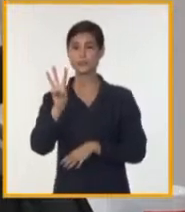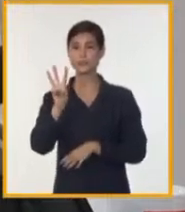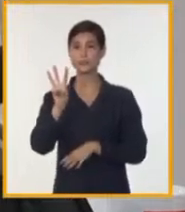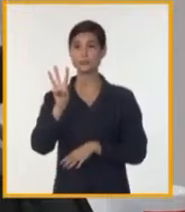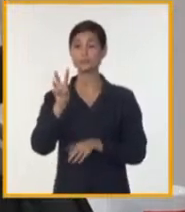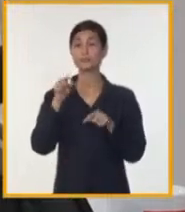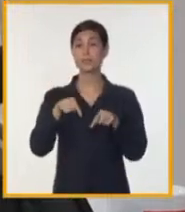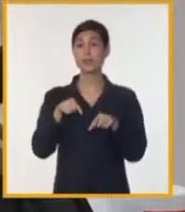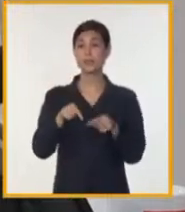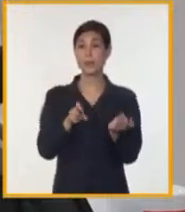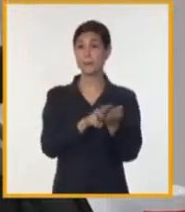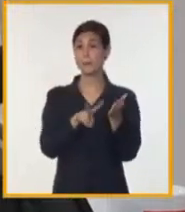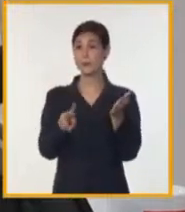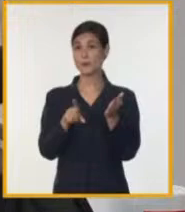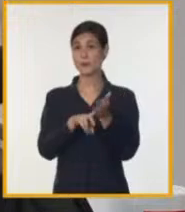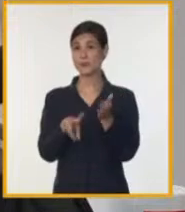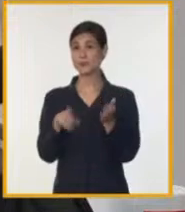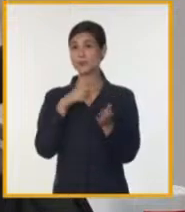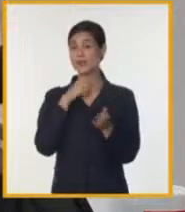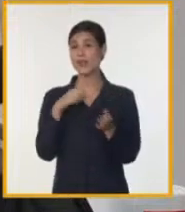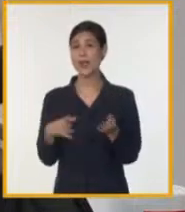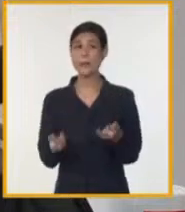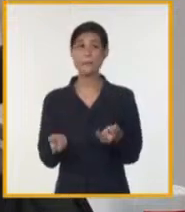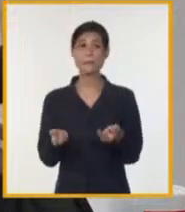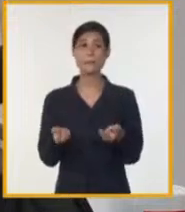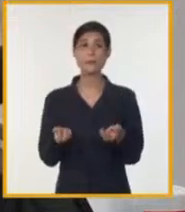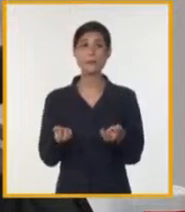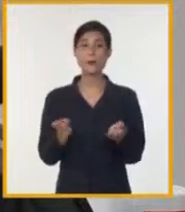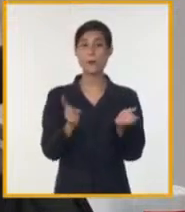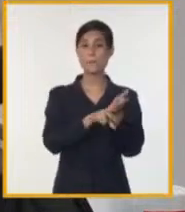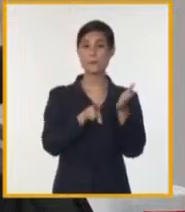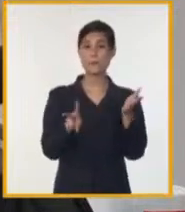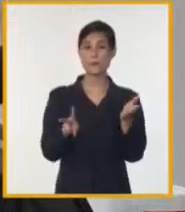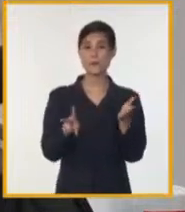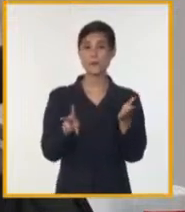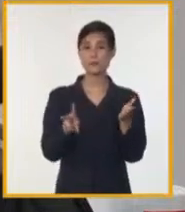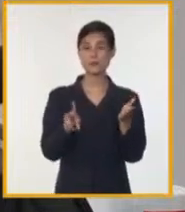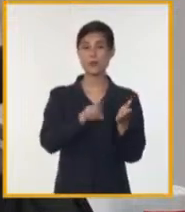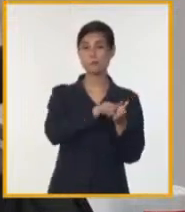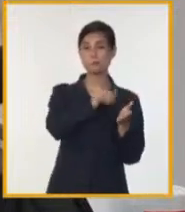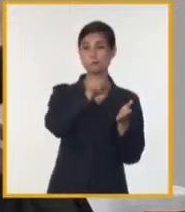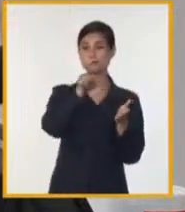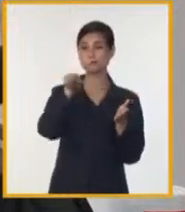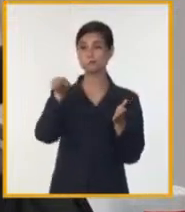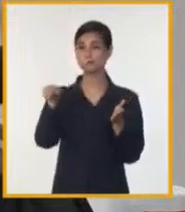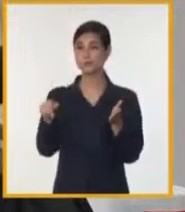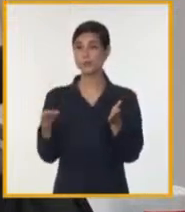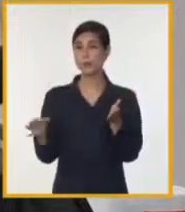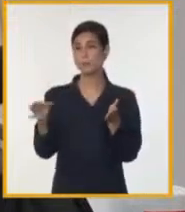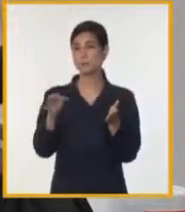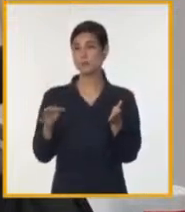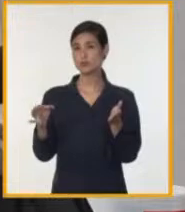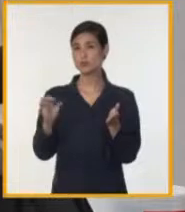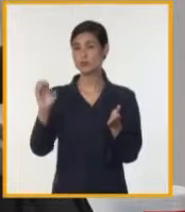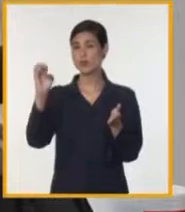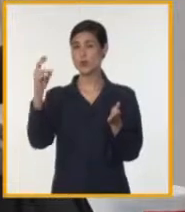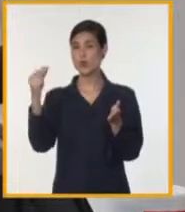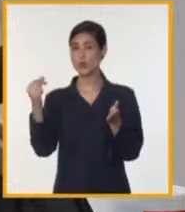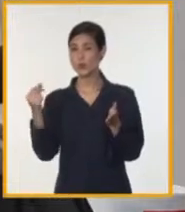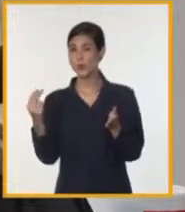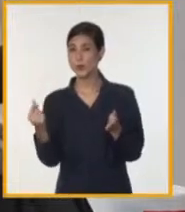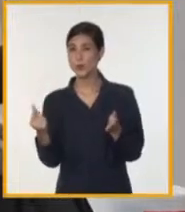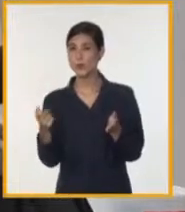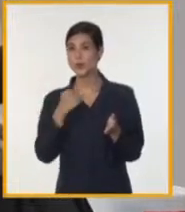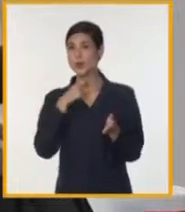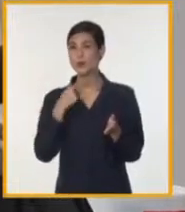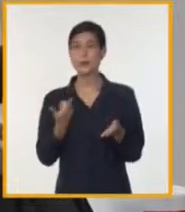interprovincial que unen capitales de provincia o unen municipios de interés económico-social marcado con capitales provinciales. Santa Clara,